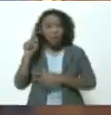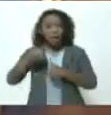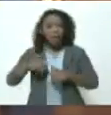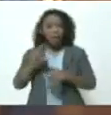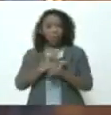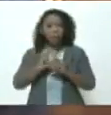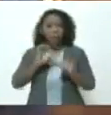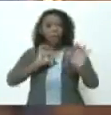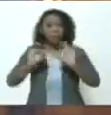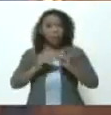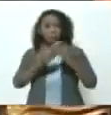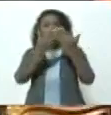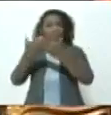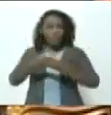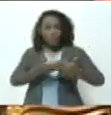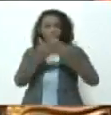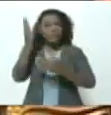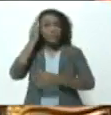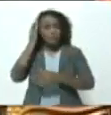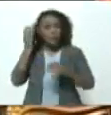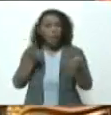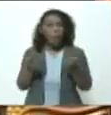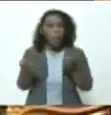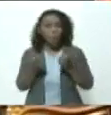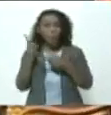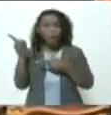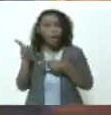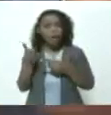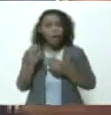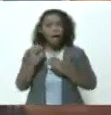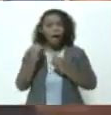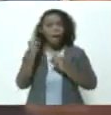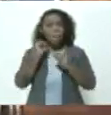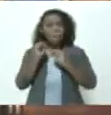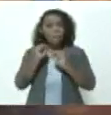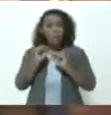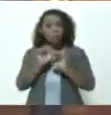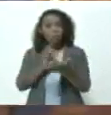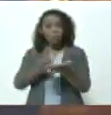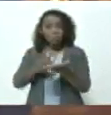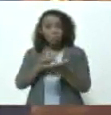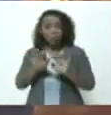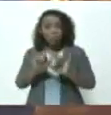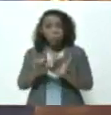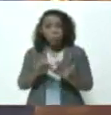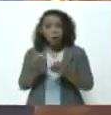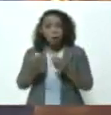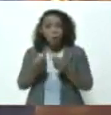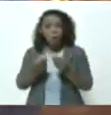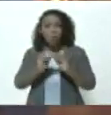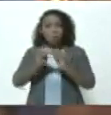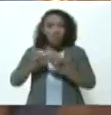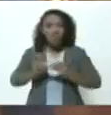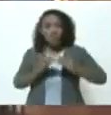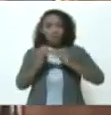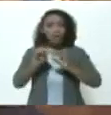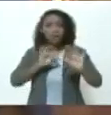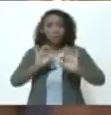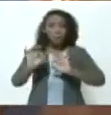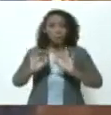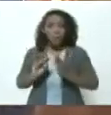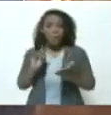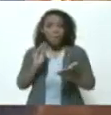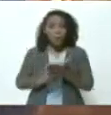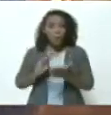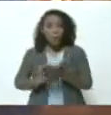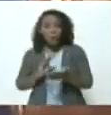que han estudiado, que saben manejar ese equipo, que saben con qué rigor hay que establecer las grabaciones